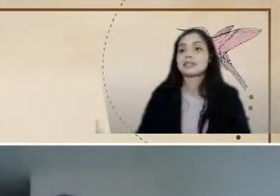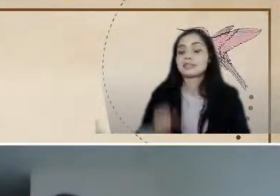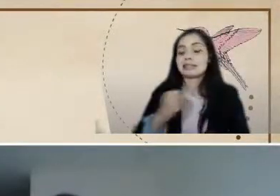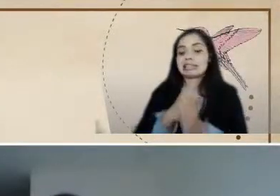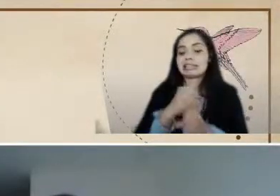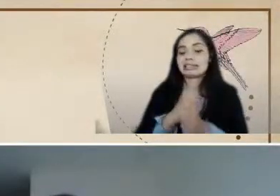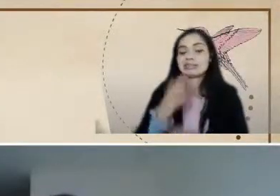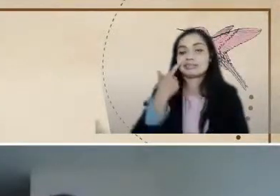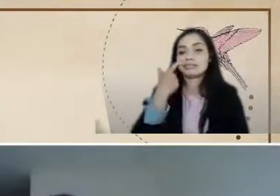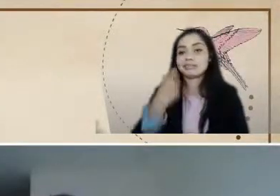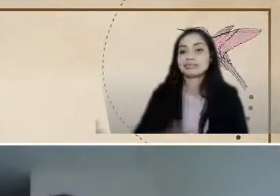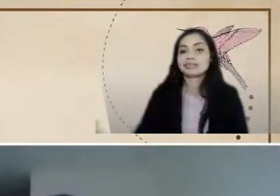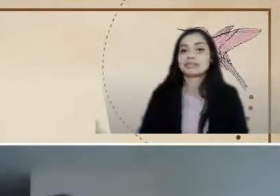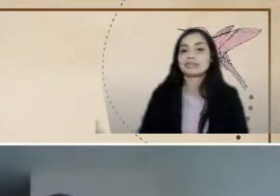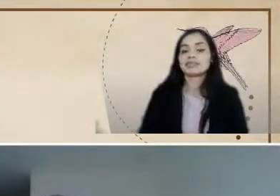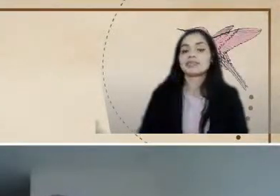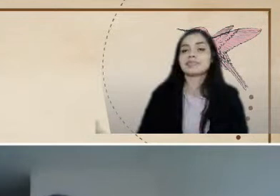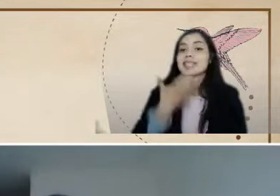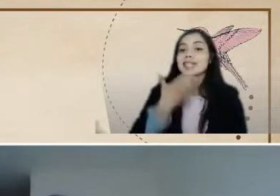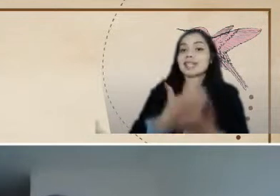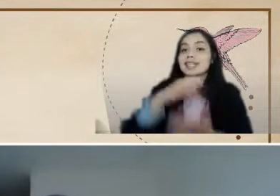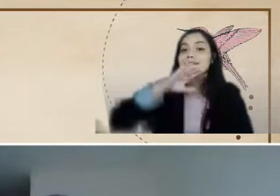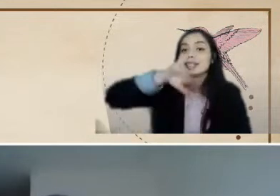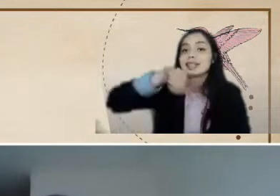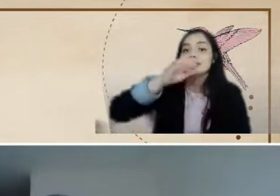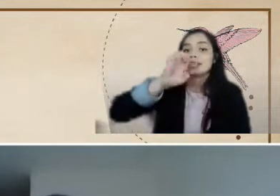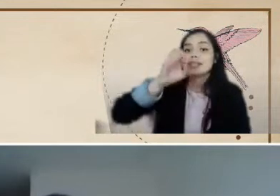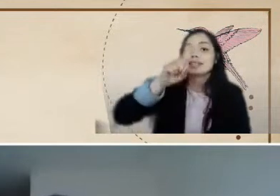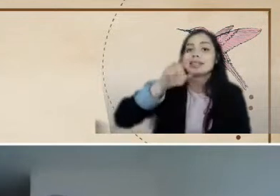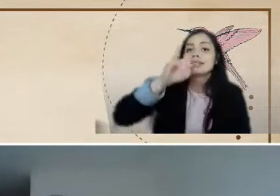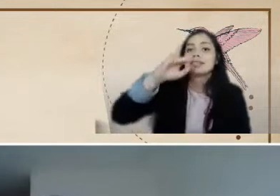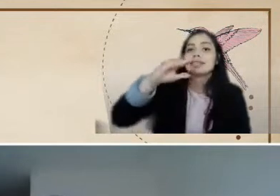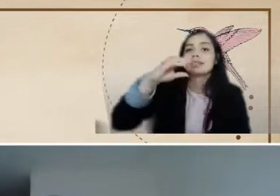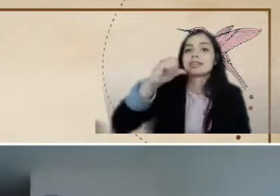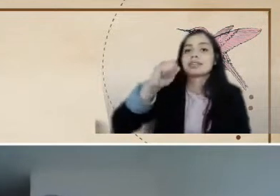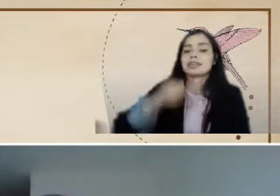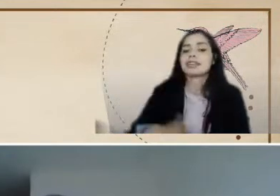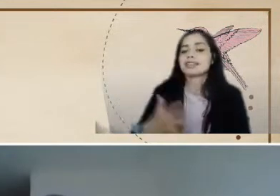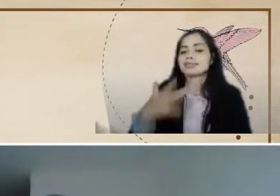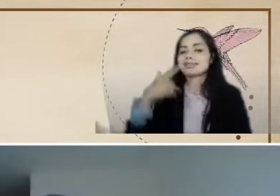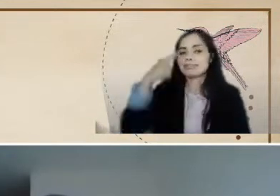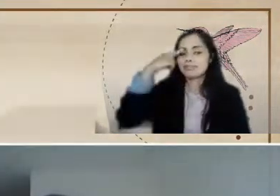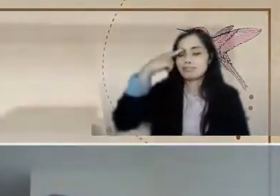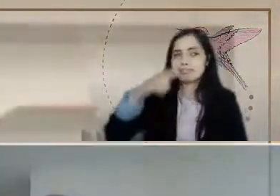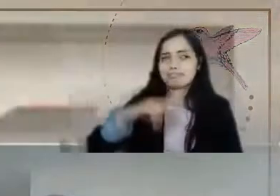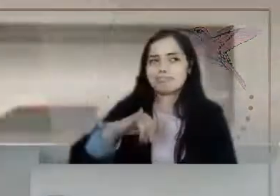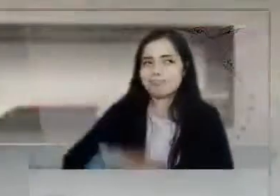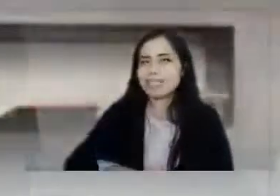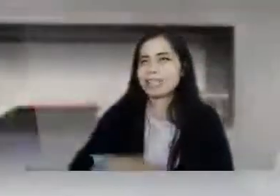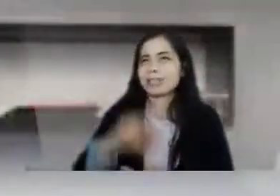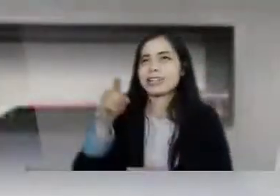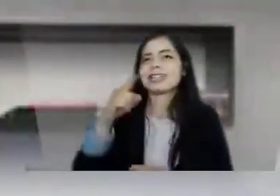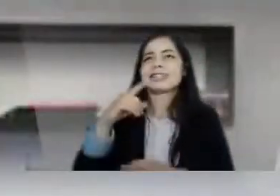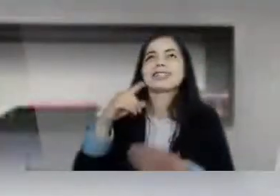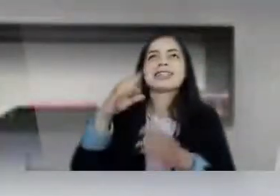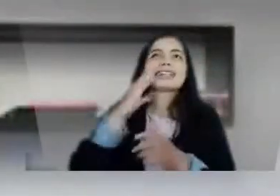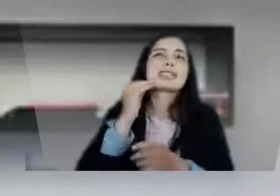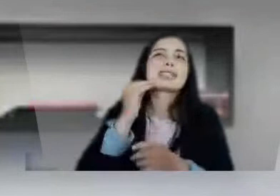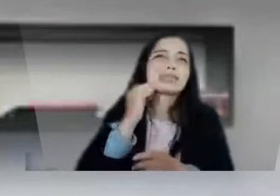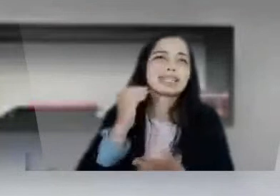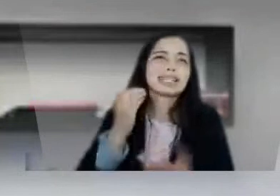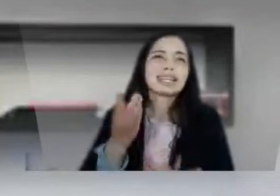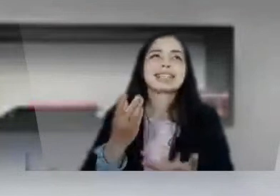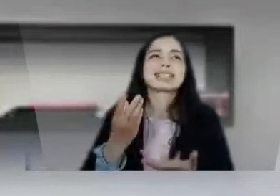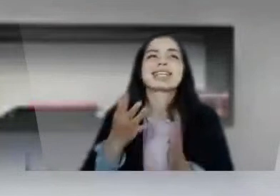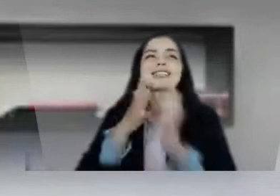Muchas gracias, Jessica. Yo creo que este tipo de anécdotas realmente muestran esa dimensión humana que hay detrás de cualquier